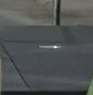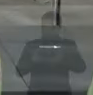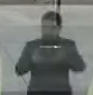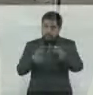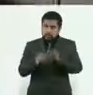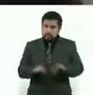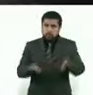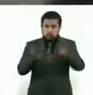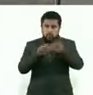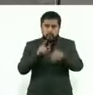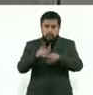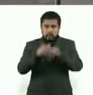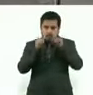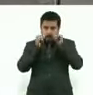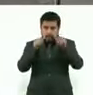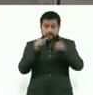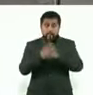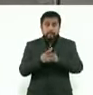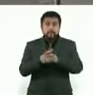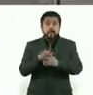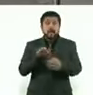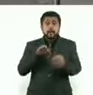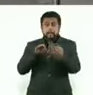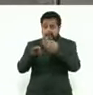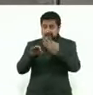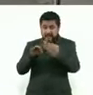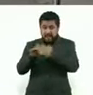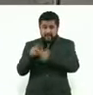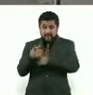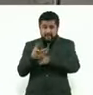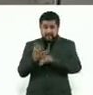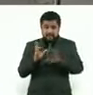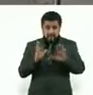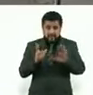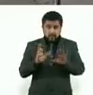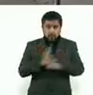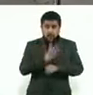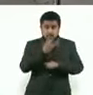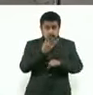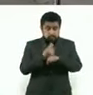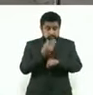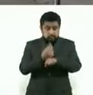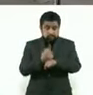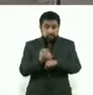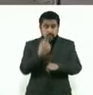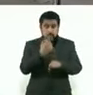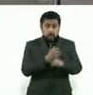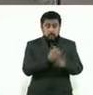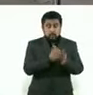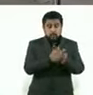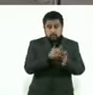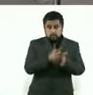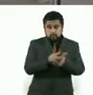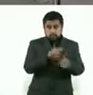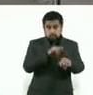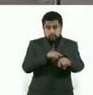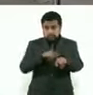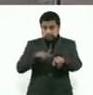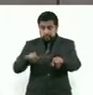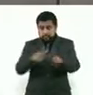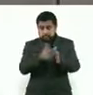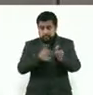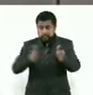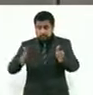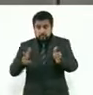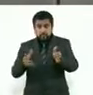de Periférico? Periférico es bacheo y es todo Periférico. En realidad ahí ya son carriles centrales, laterales, tenemos un